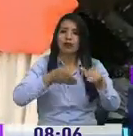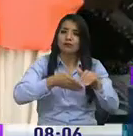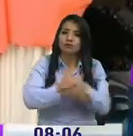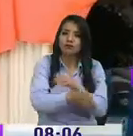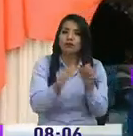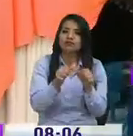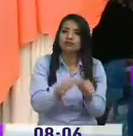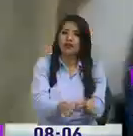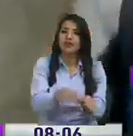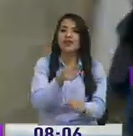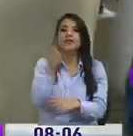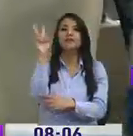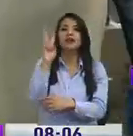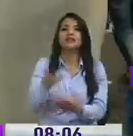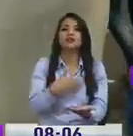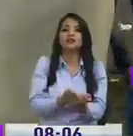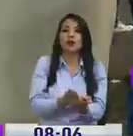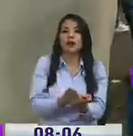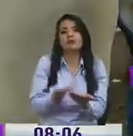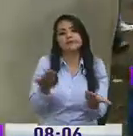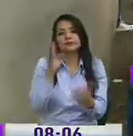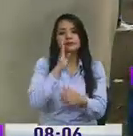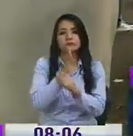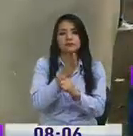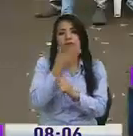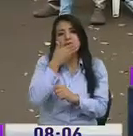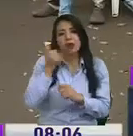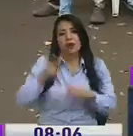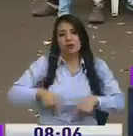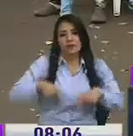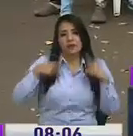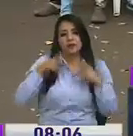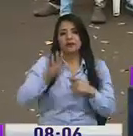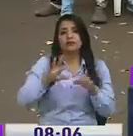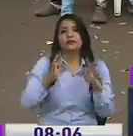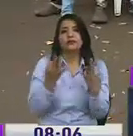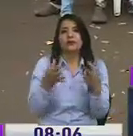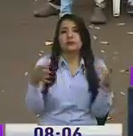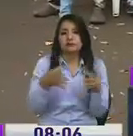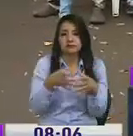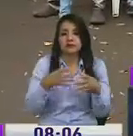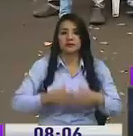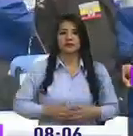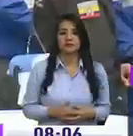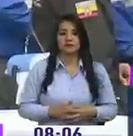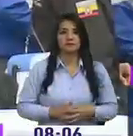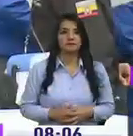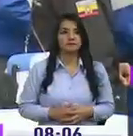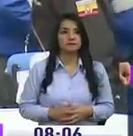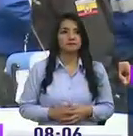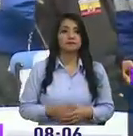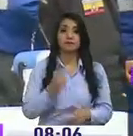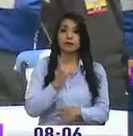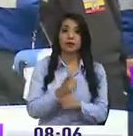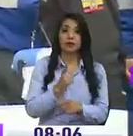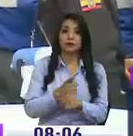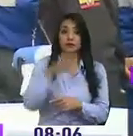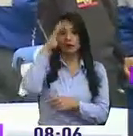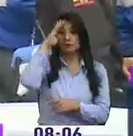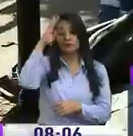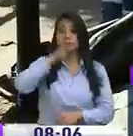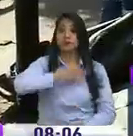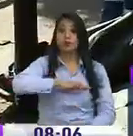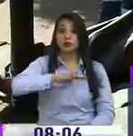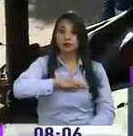de Venezuela en busca de mejores días para él y la familia que dejó en su país. Por ello, la intervención controlada que realizó